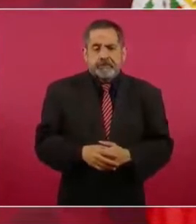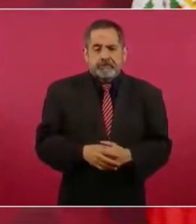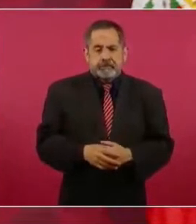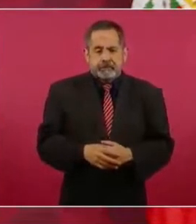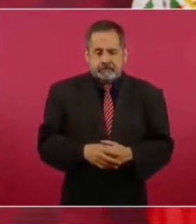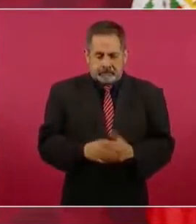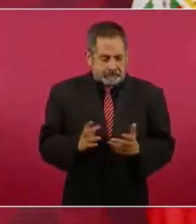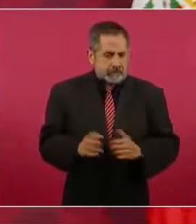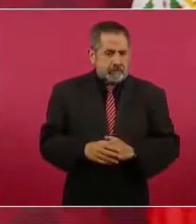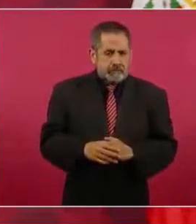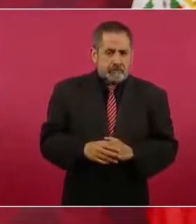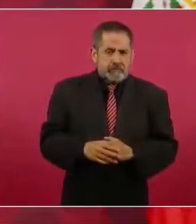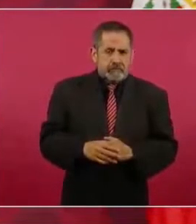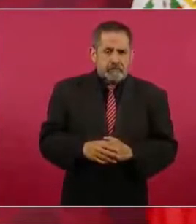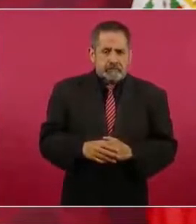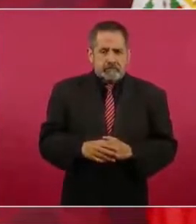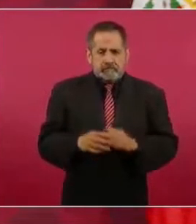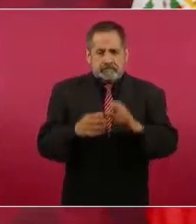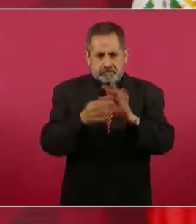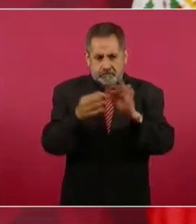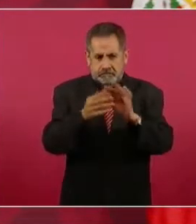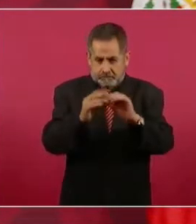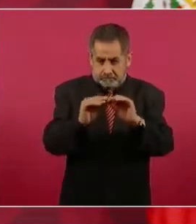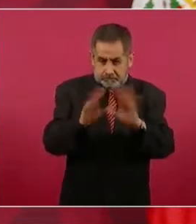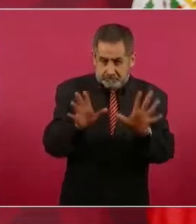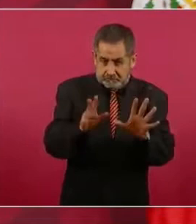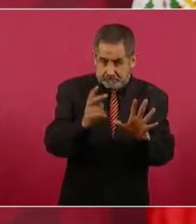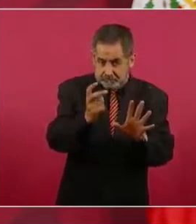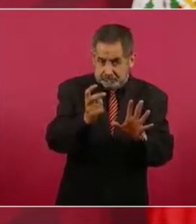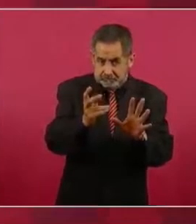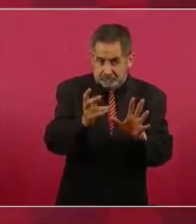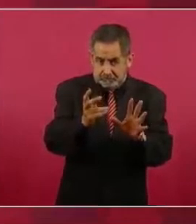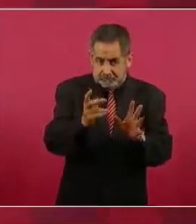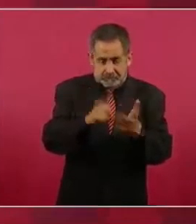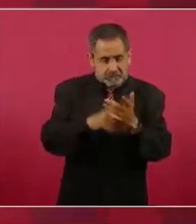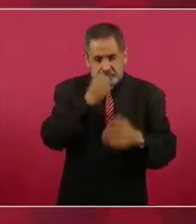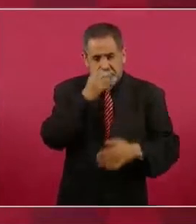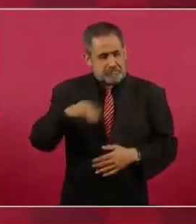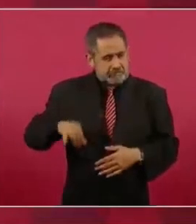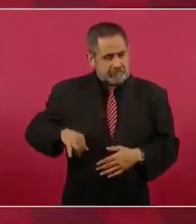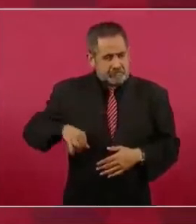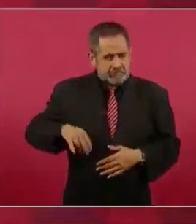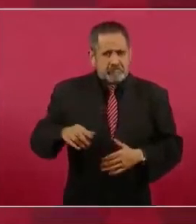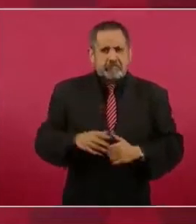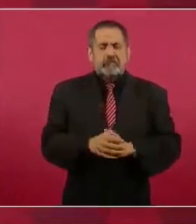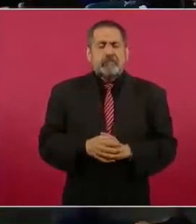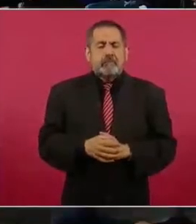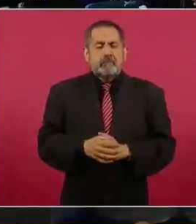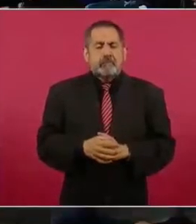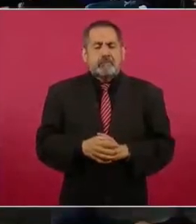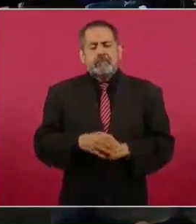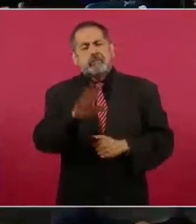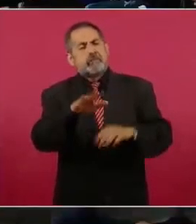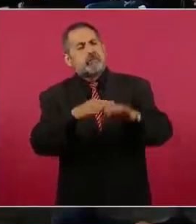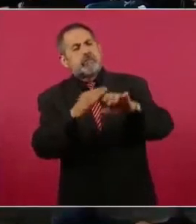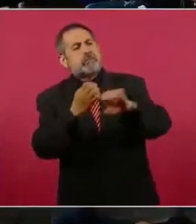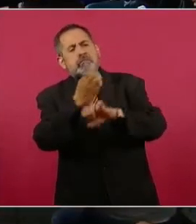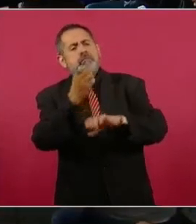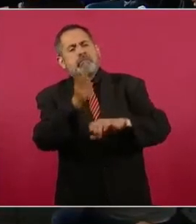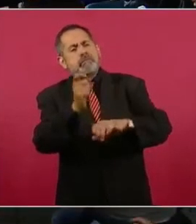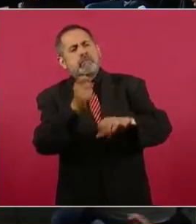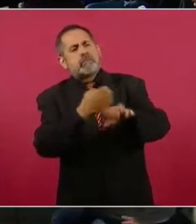Se los explico más. Es interesante. ¿En qué estado se da esto, presidente? Por